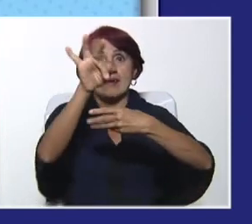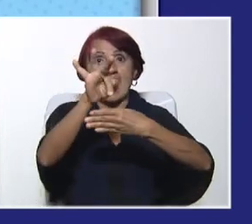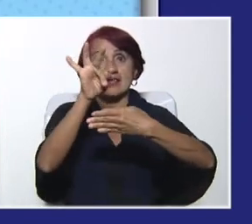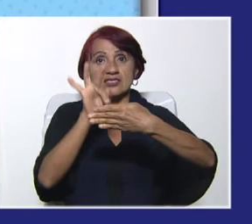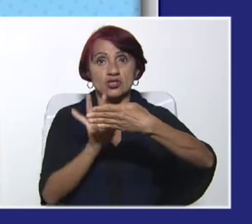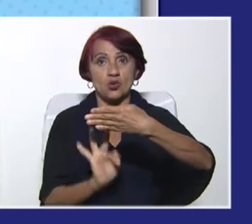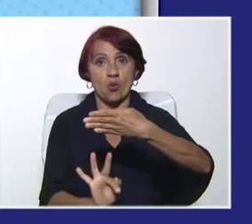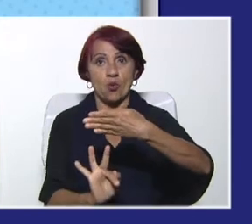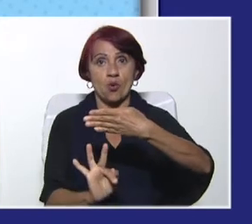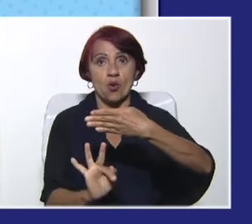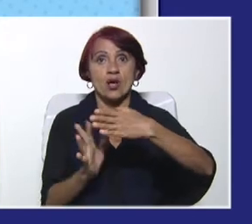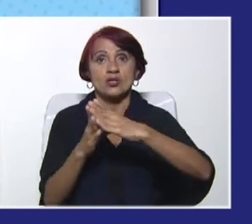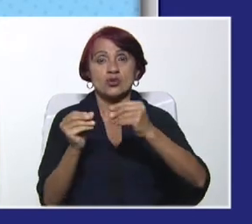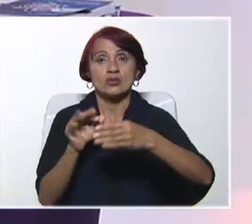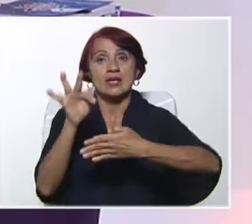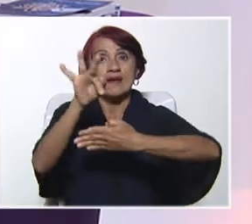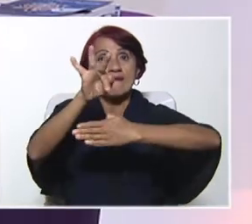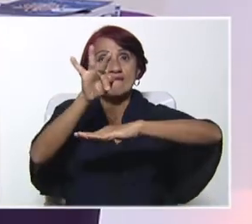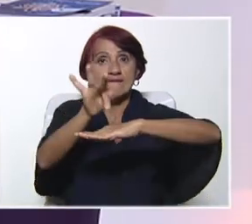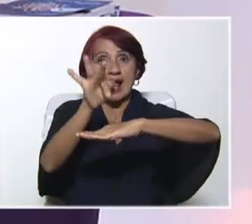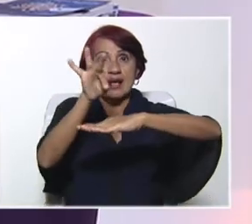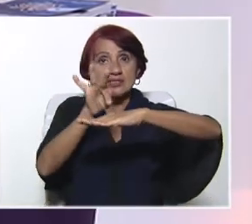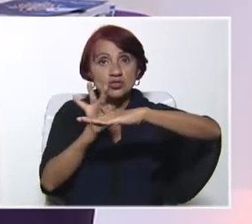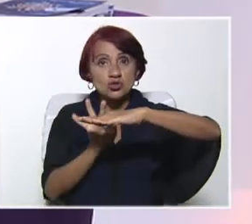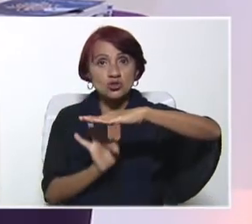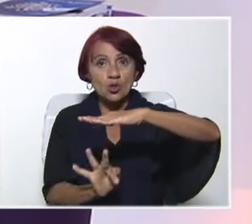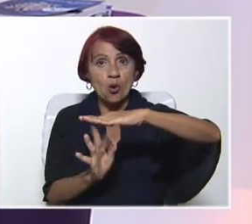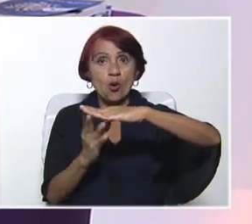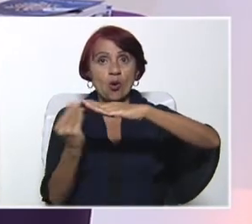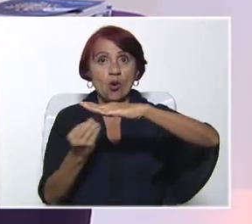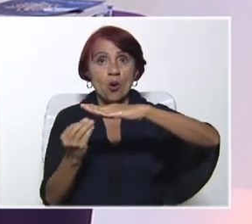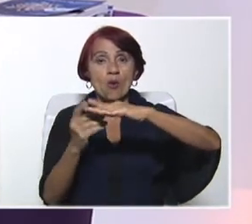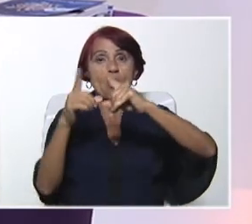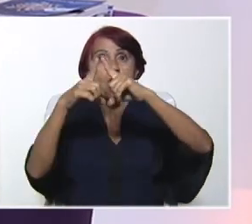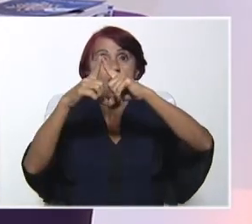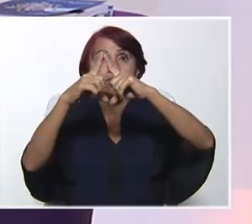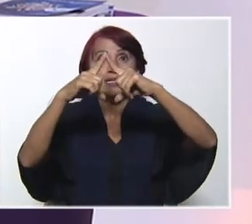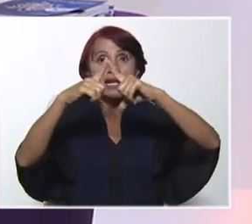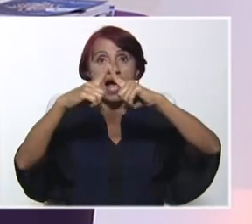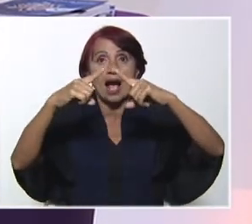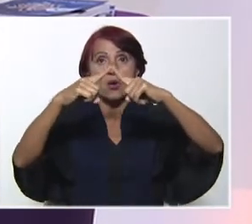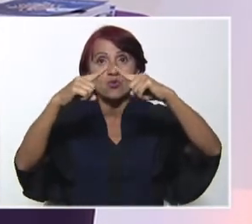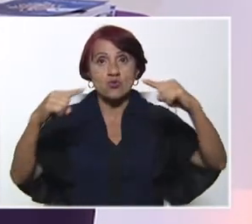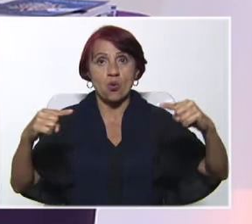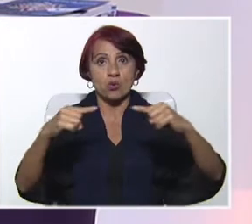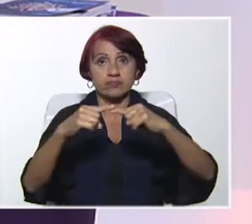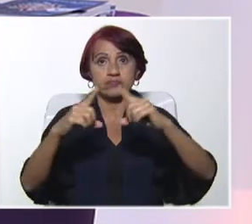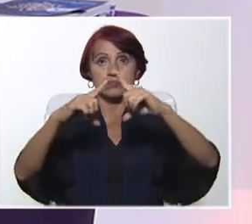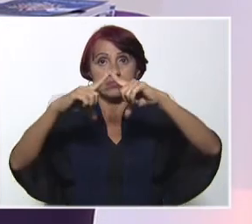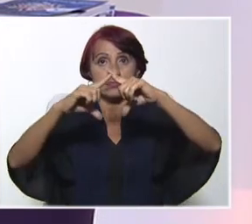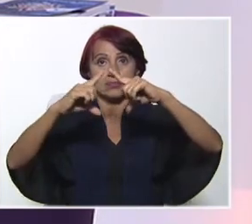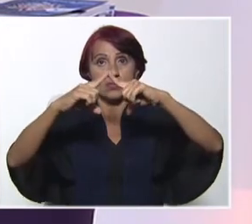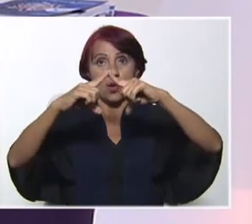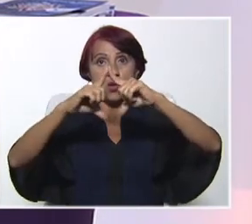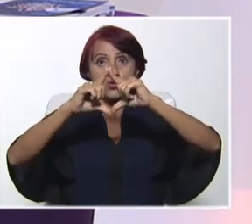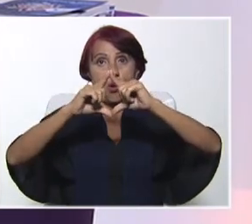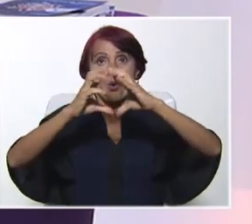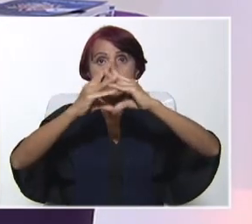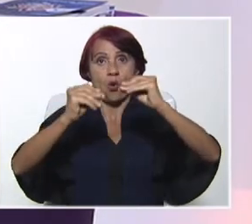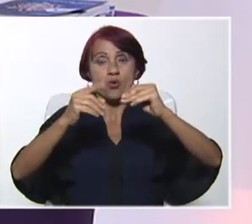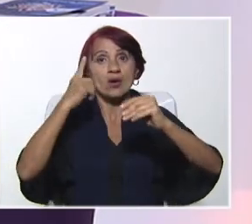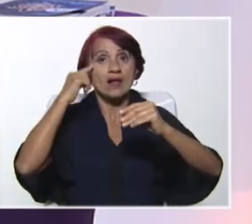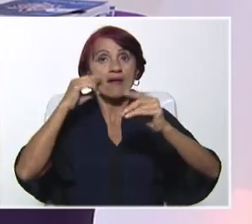este caso, tenemos los lados de un triángulo, tenemos este primer lado,